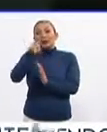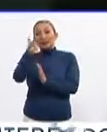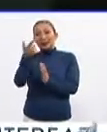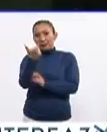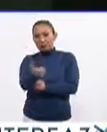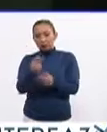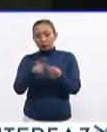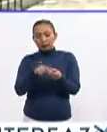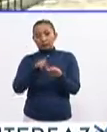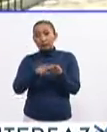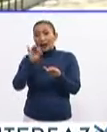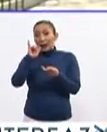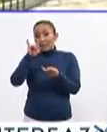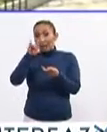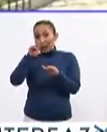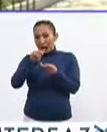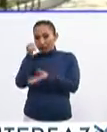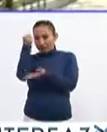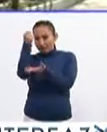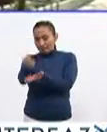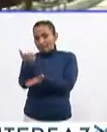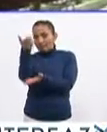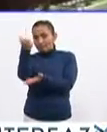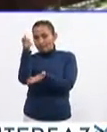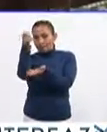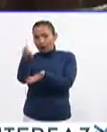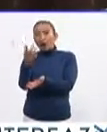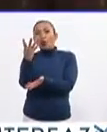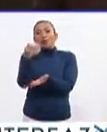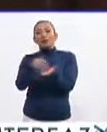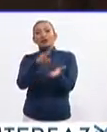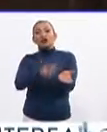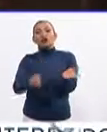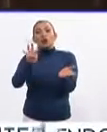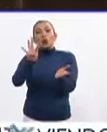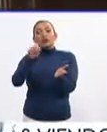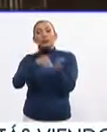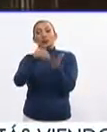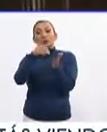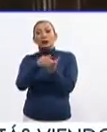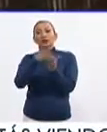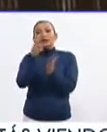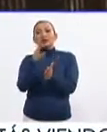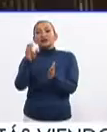13.790.604.957 pesos. Para el Politécnico, su presupuesto será de